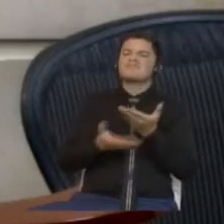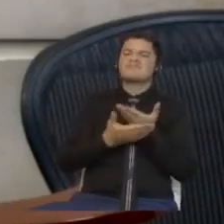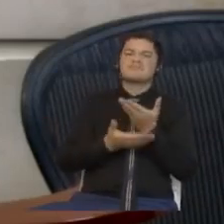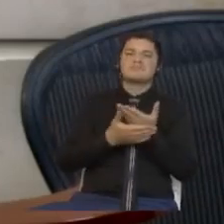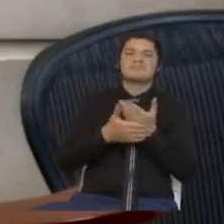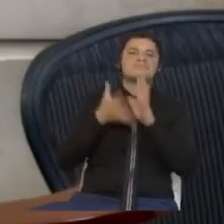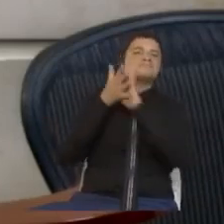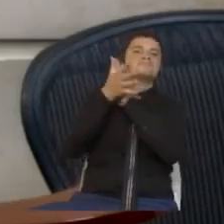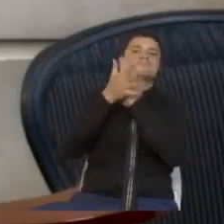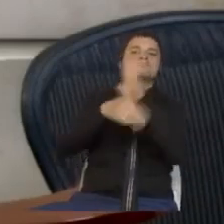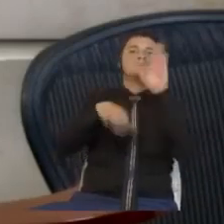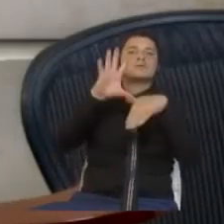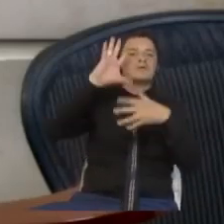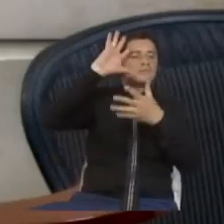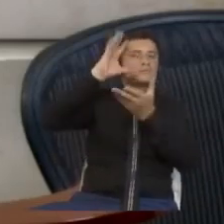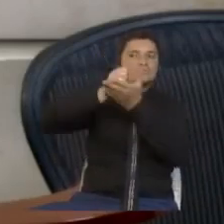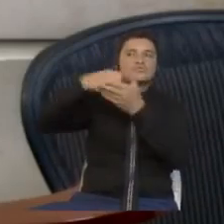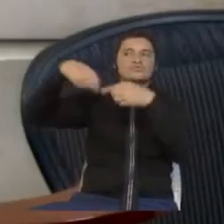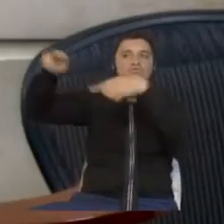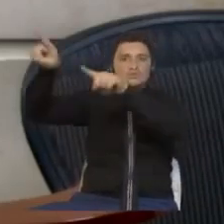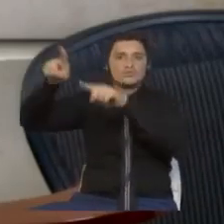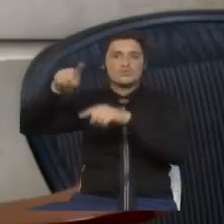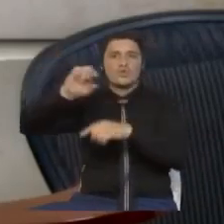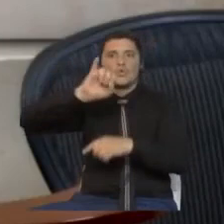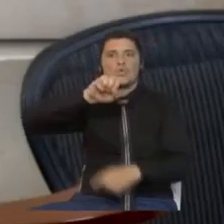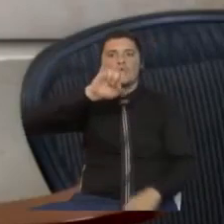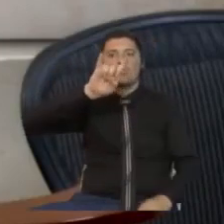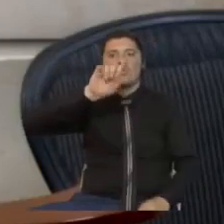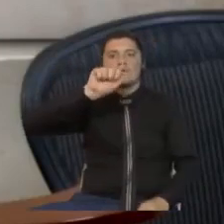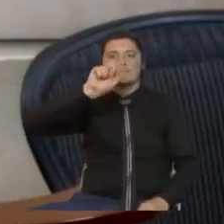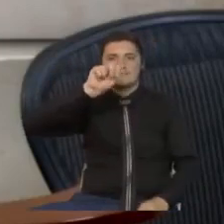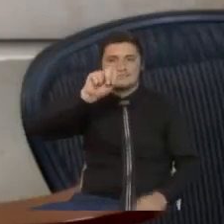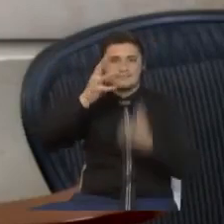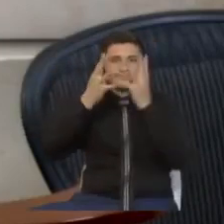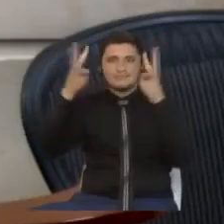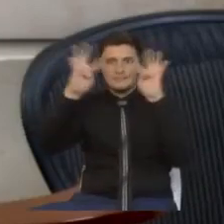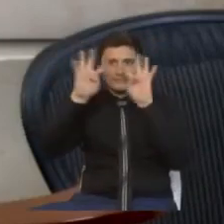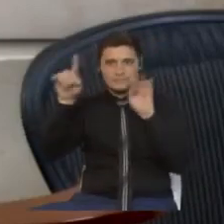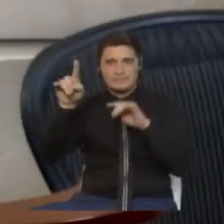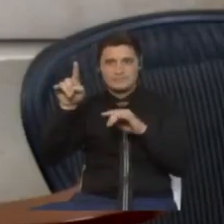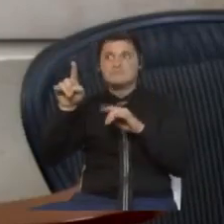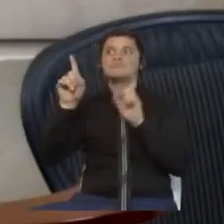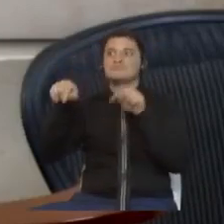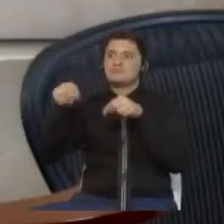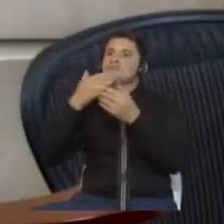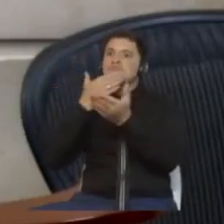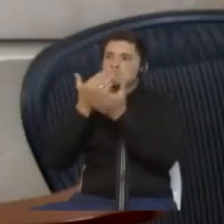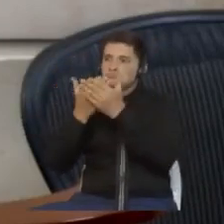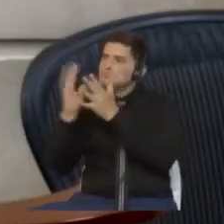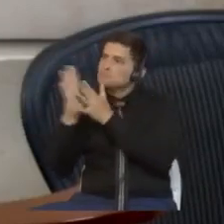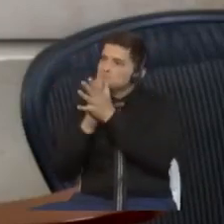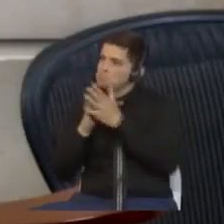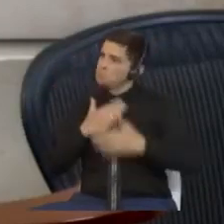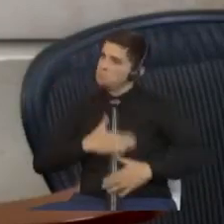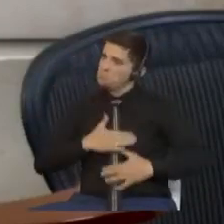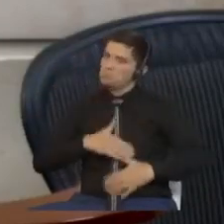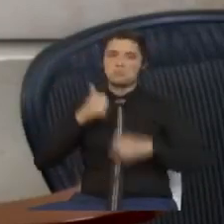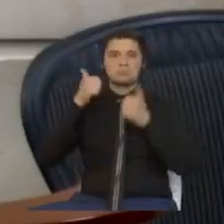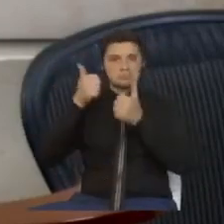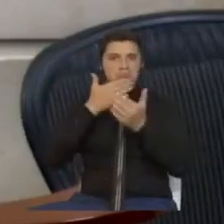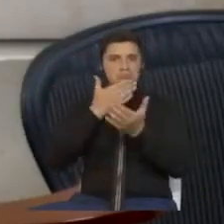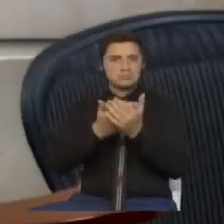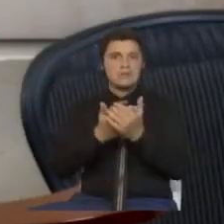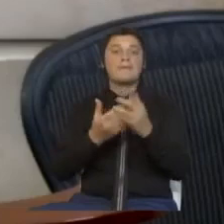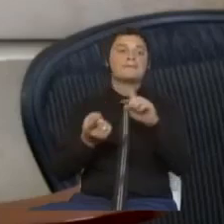las apreciaciones del senador conté liberemos a quien también agradezco su tono y mesura y en